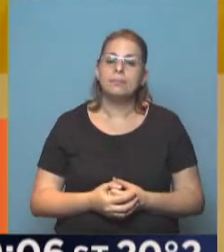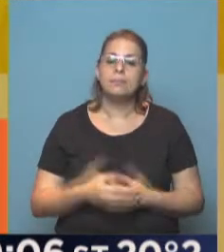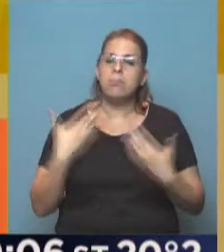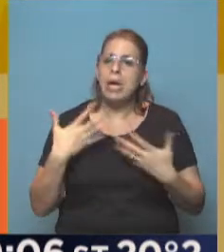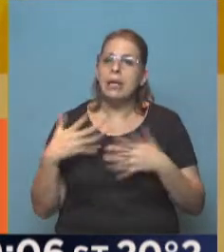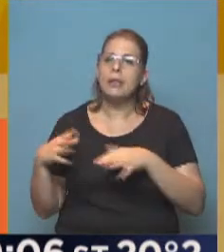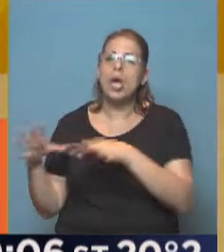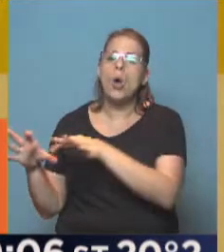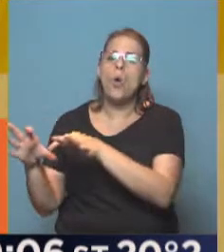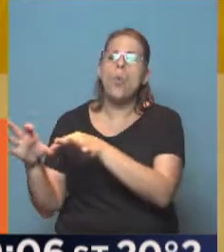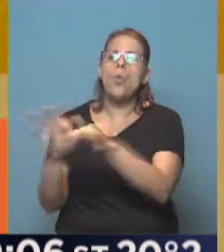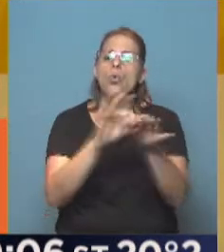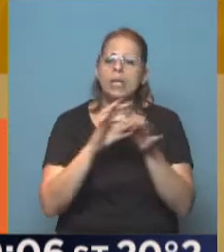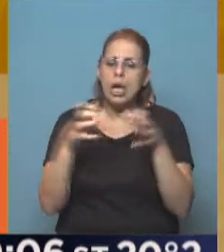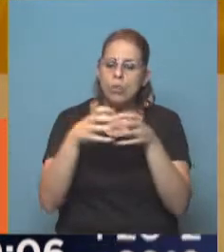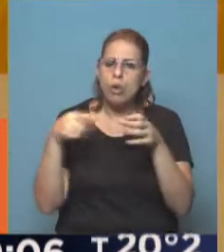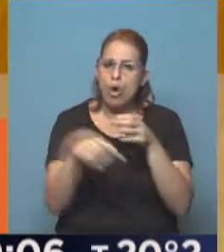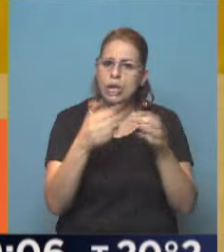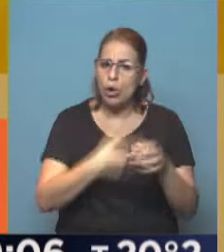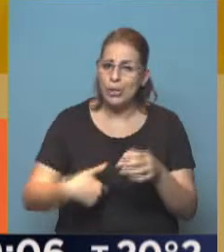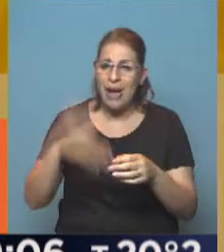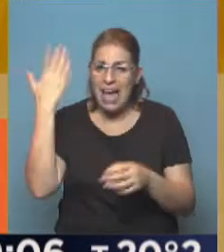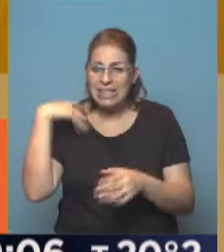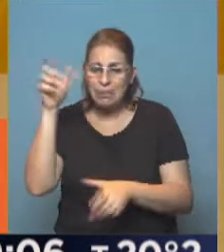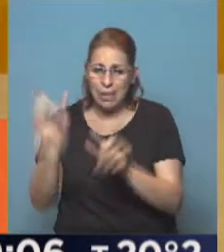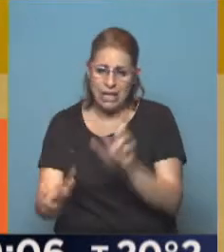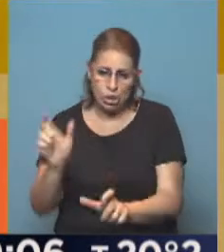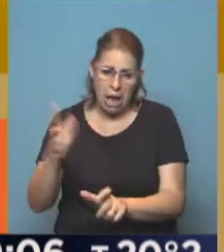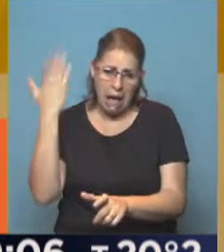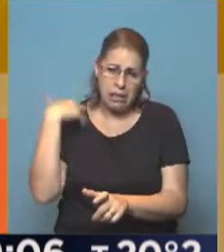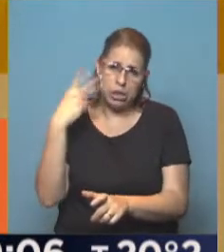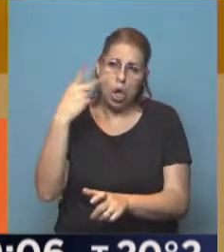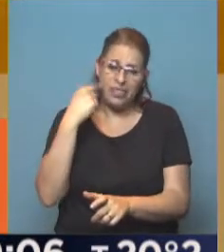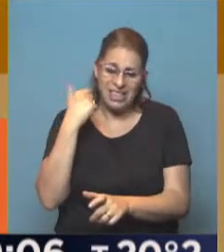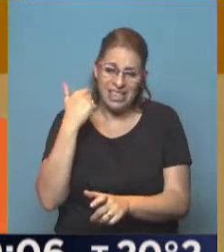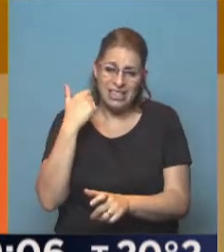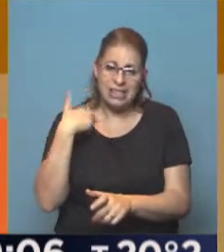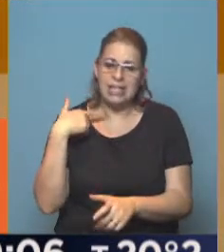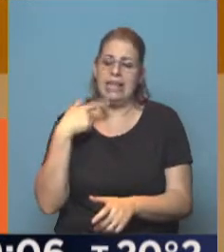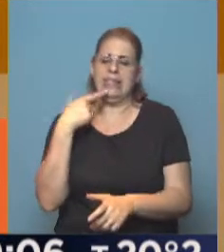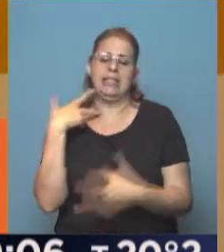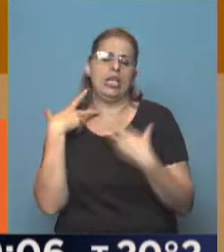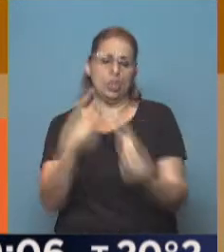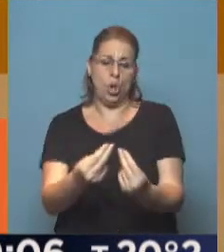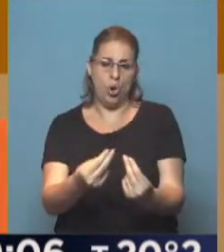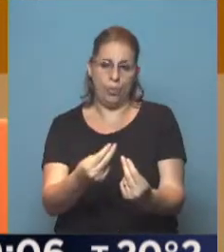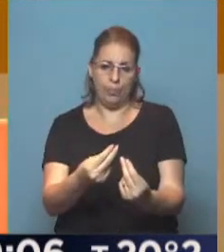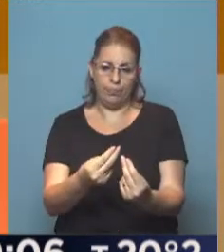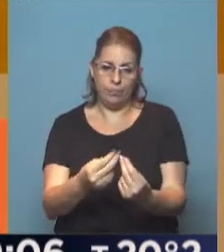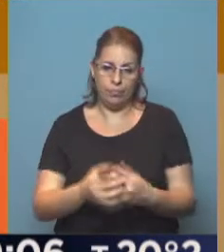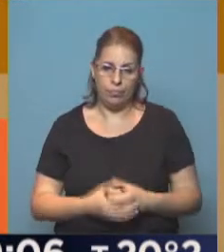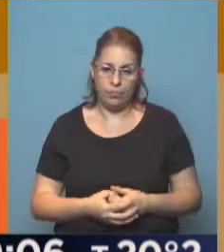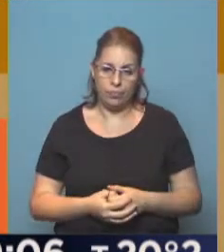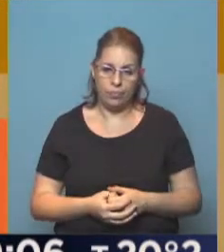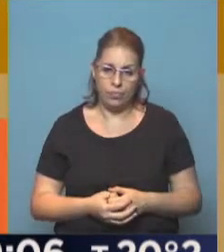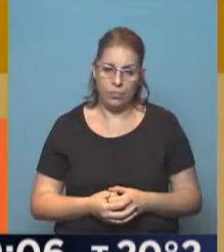esta unidad de la oposición con gente que hasta hace 2 días atrás se oponía a cualquier